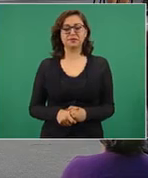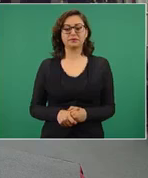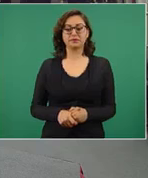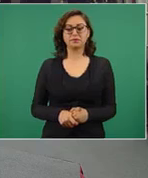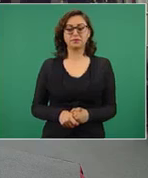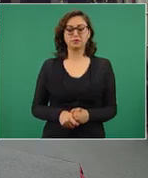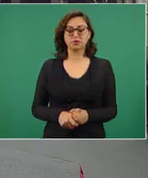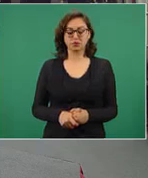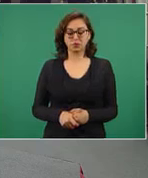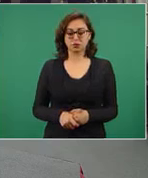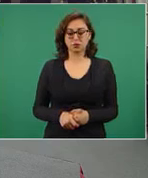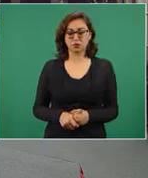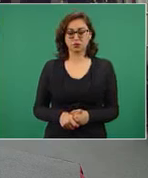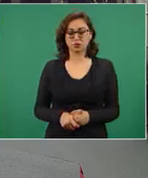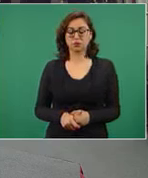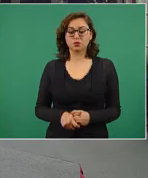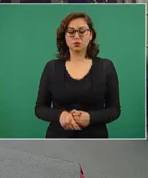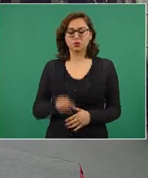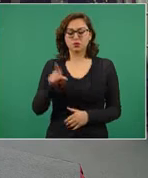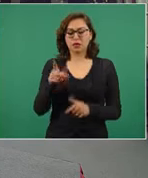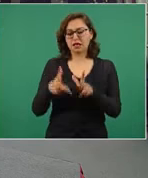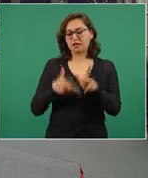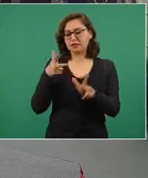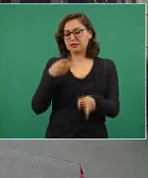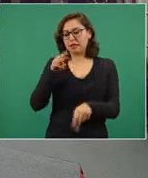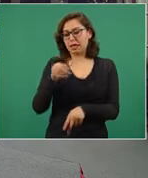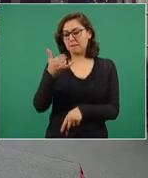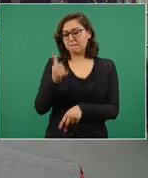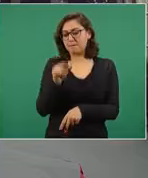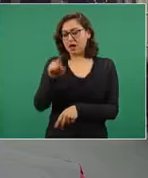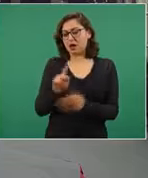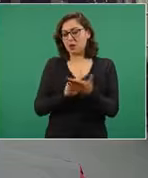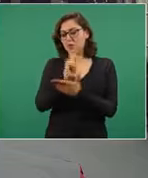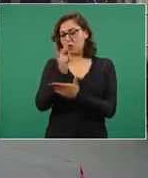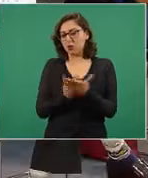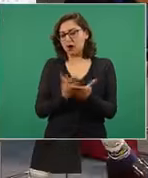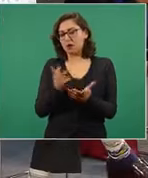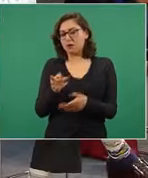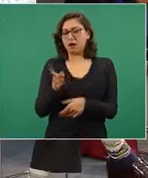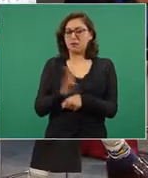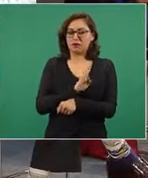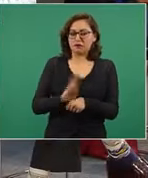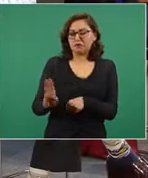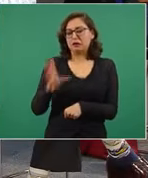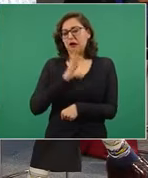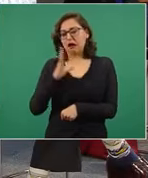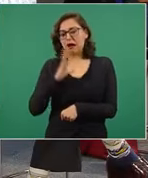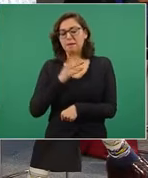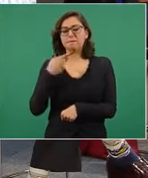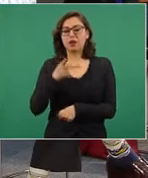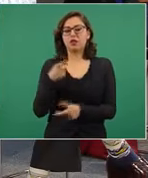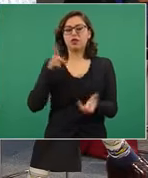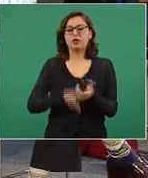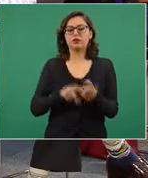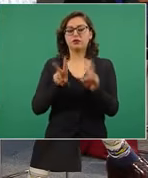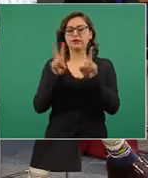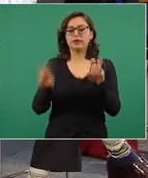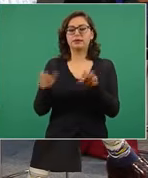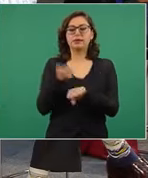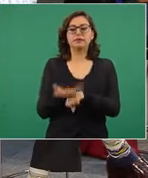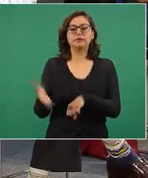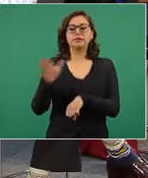tal de las bondades o no del programa, preguntarle más bien en términos de administración, porque se hablaba también hace unas semanas de